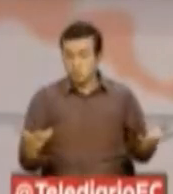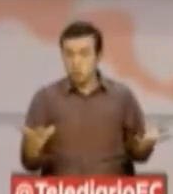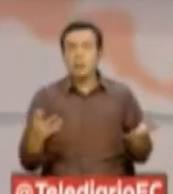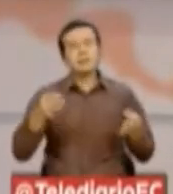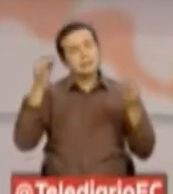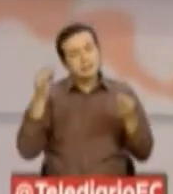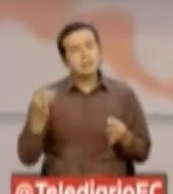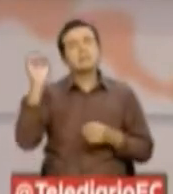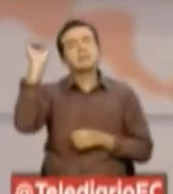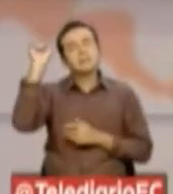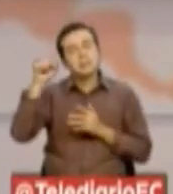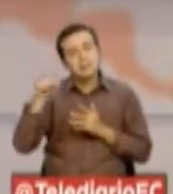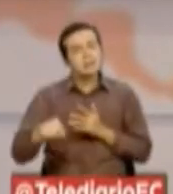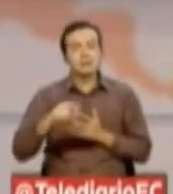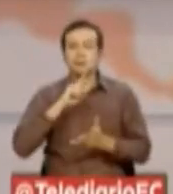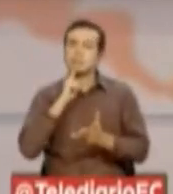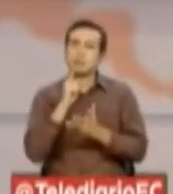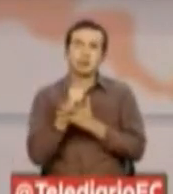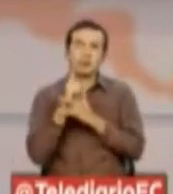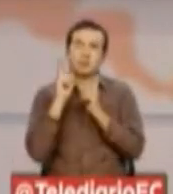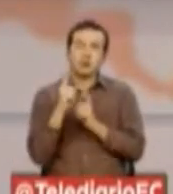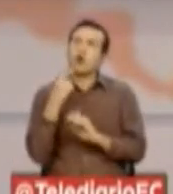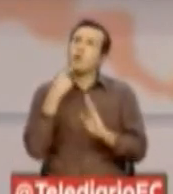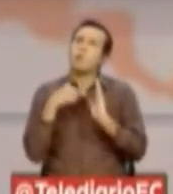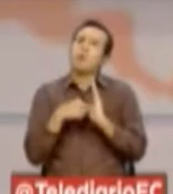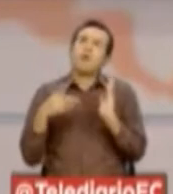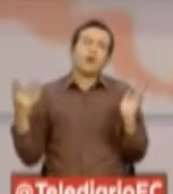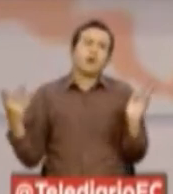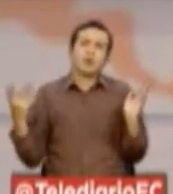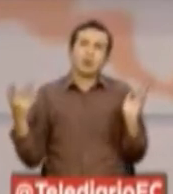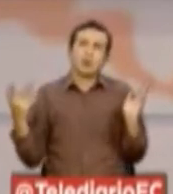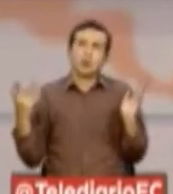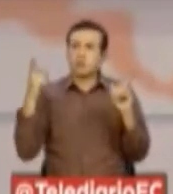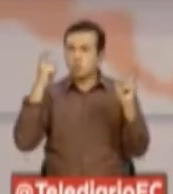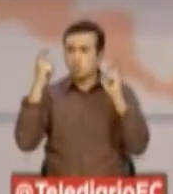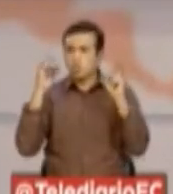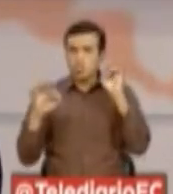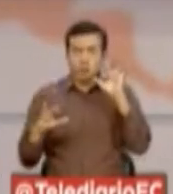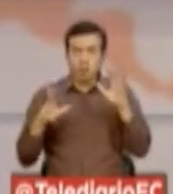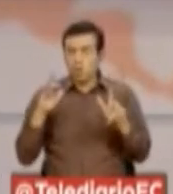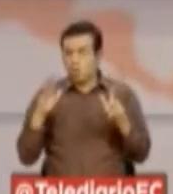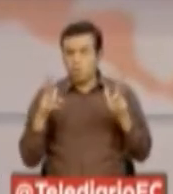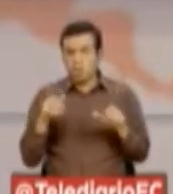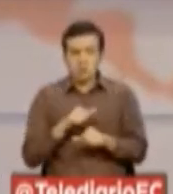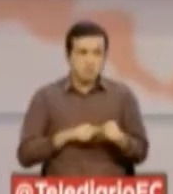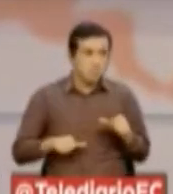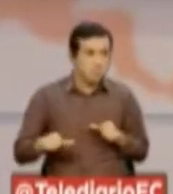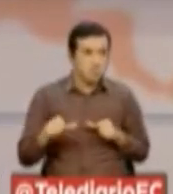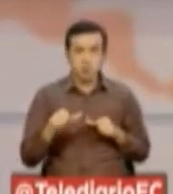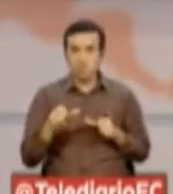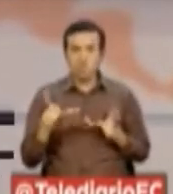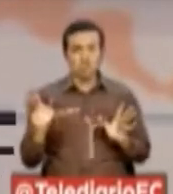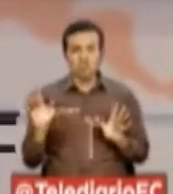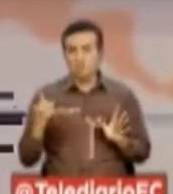si de una en una de las preguntas por ejemplo si es que se controla la corrupción no hay una venganza no hay un asunto de que hay que perseguir